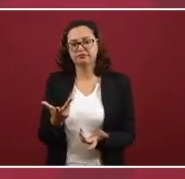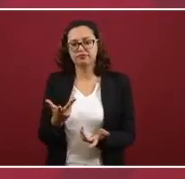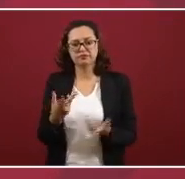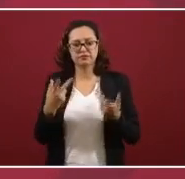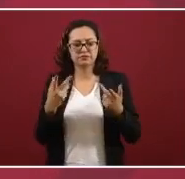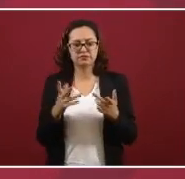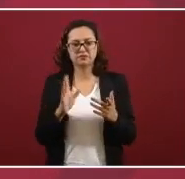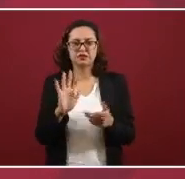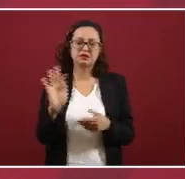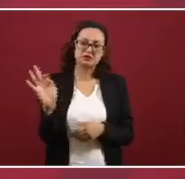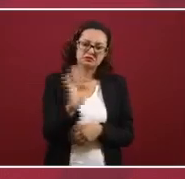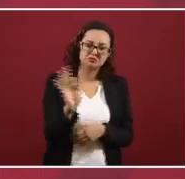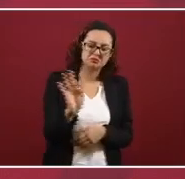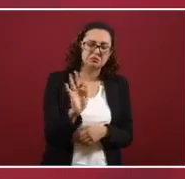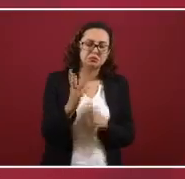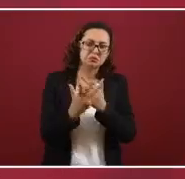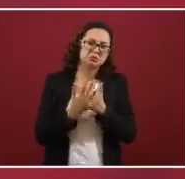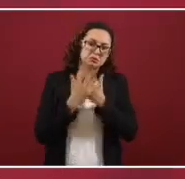detenidas,